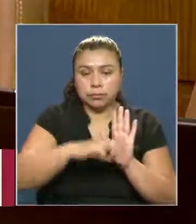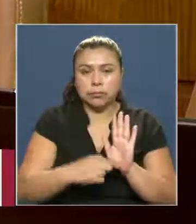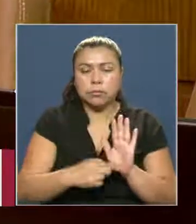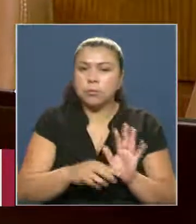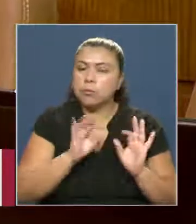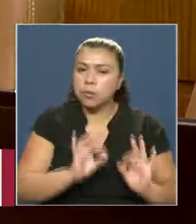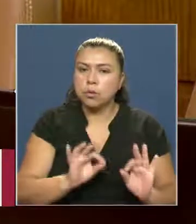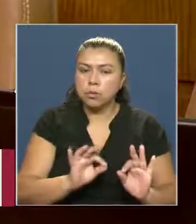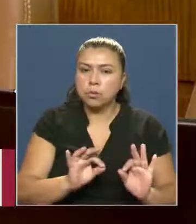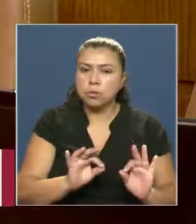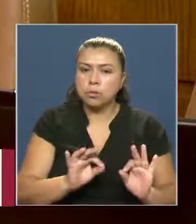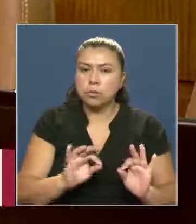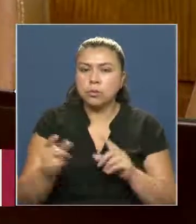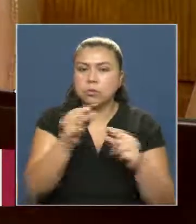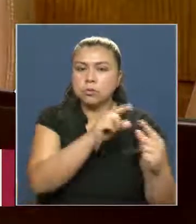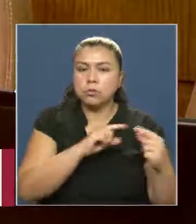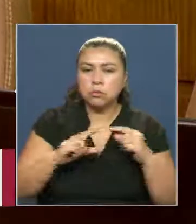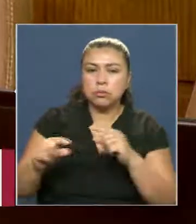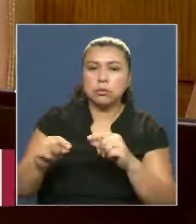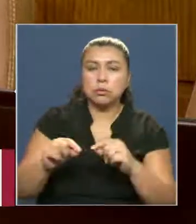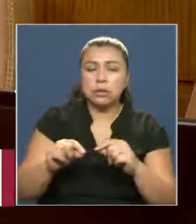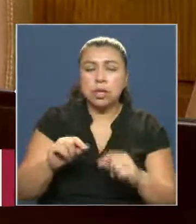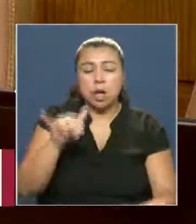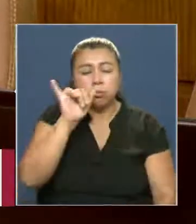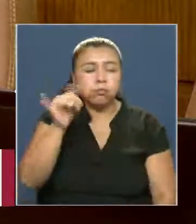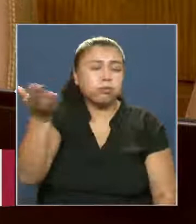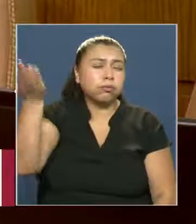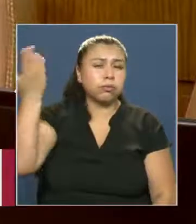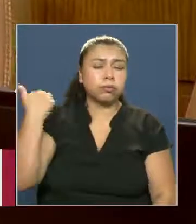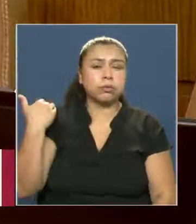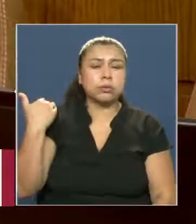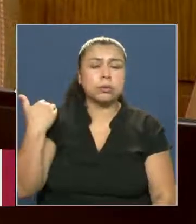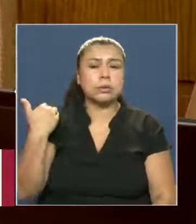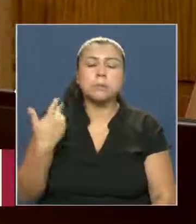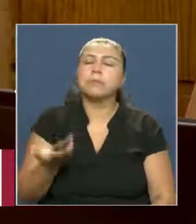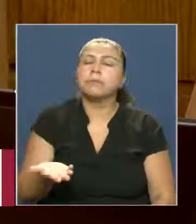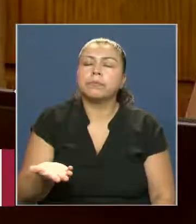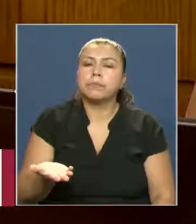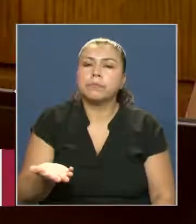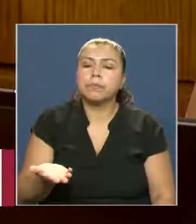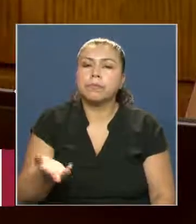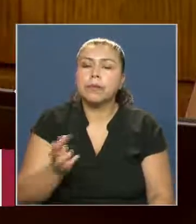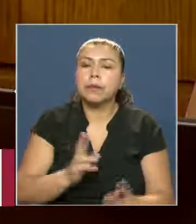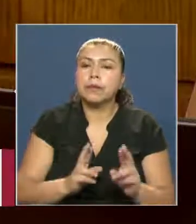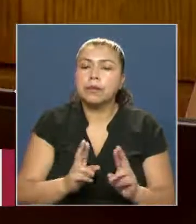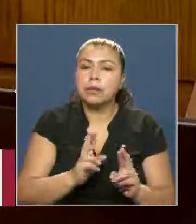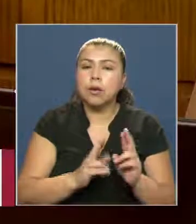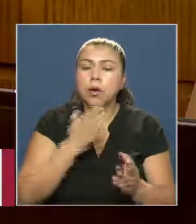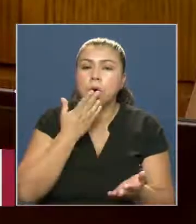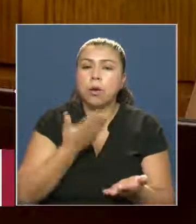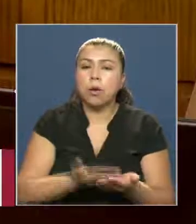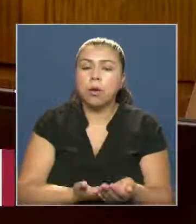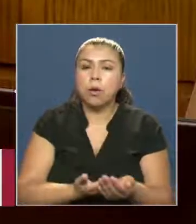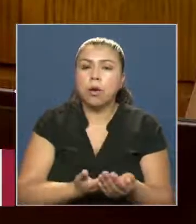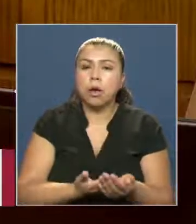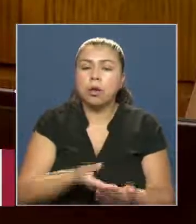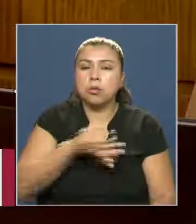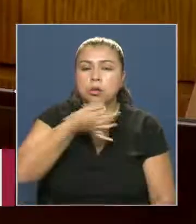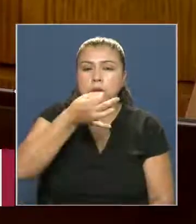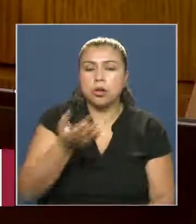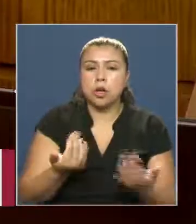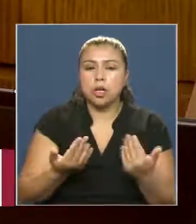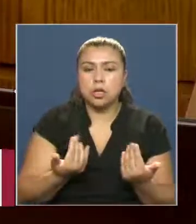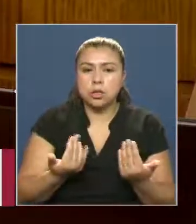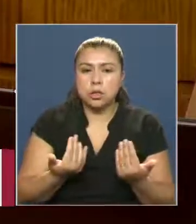porque este es un debate que venimos dando hace bastante tiempo y que tiene que ver precisamente cuando se planteó la